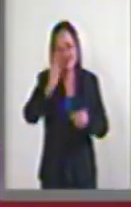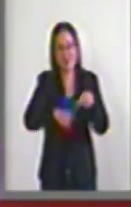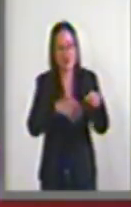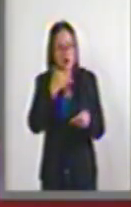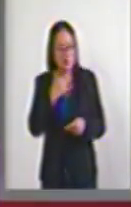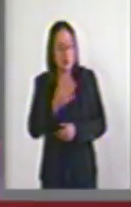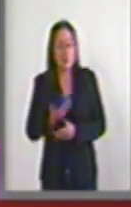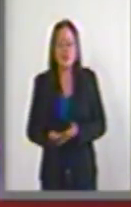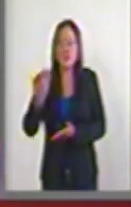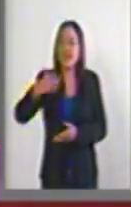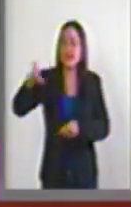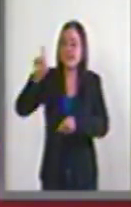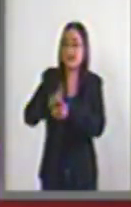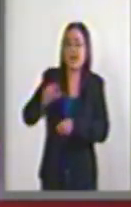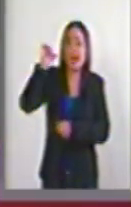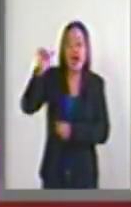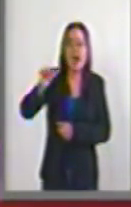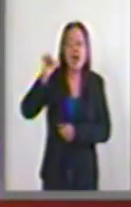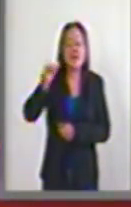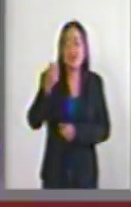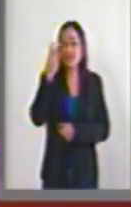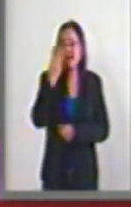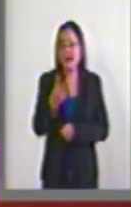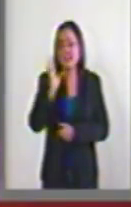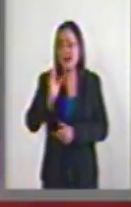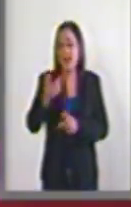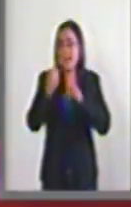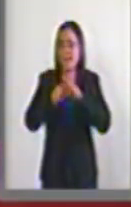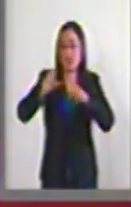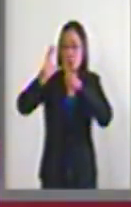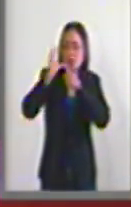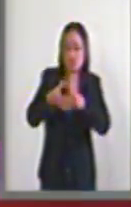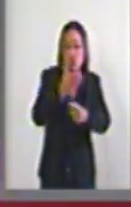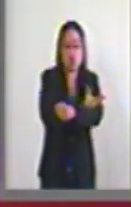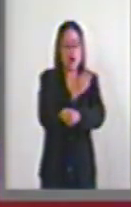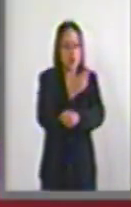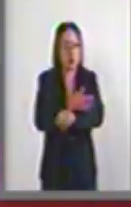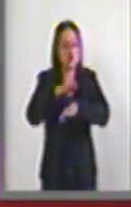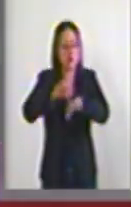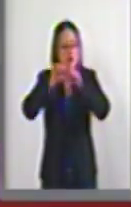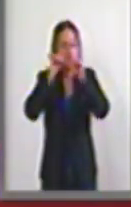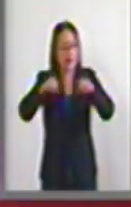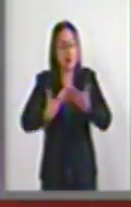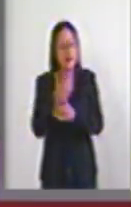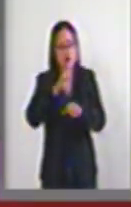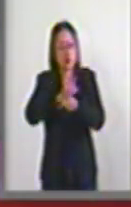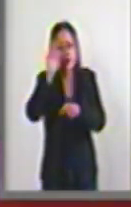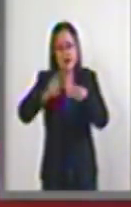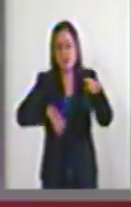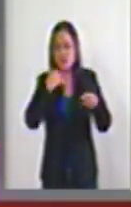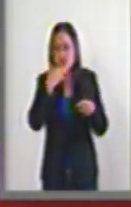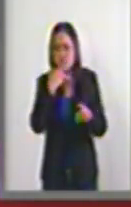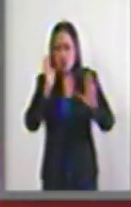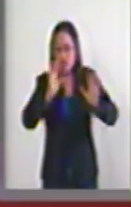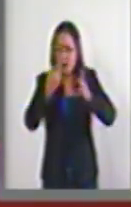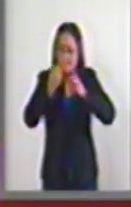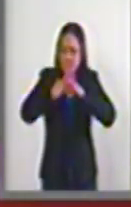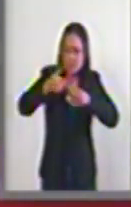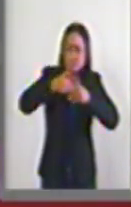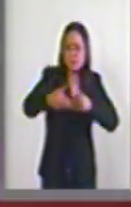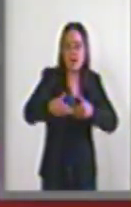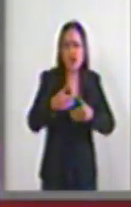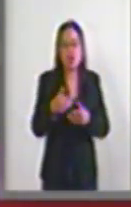el pasado 3 de abril se instaló formalmente el Comité Coordinador del Sistema Nacional Anticorrupción con